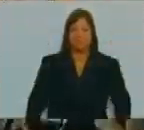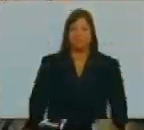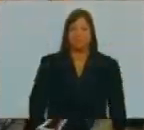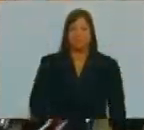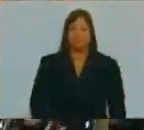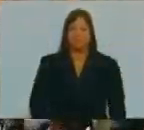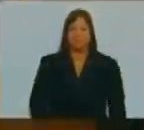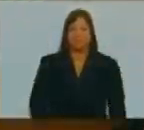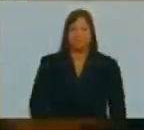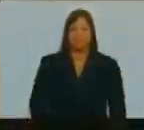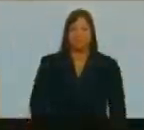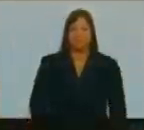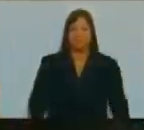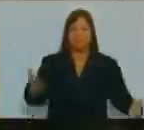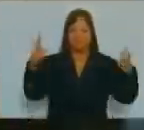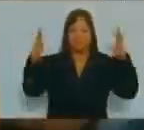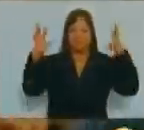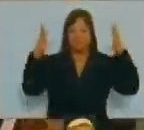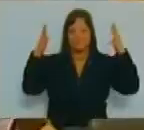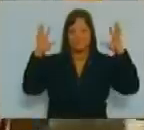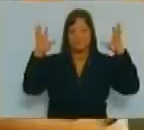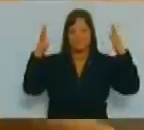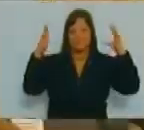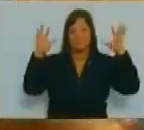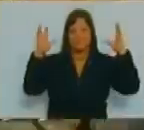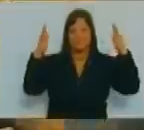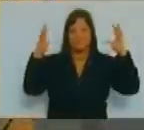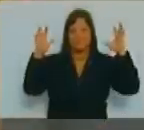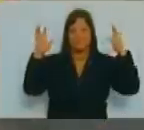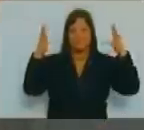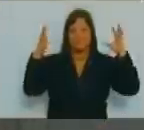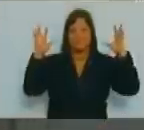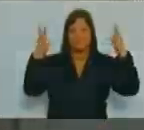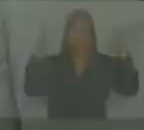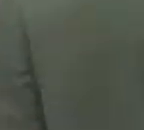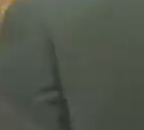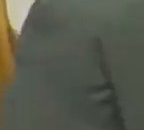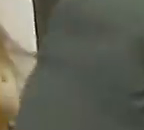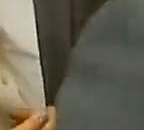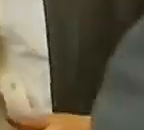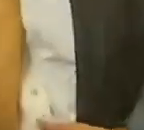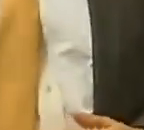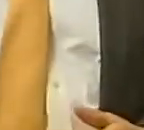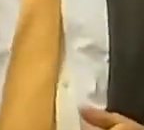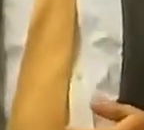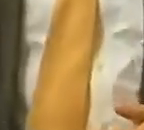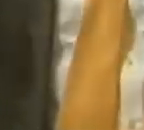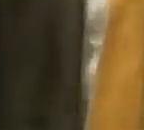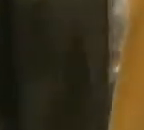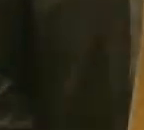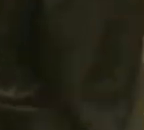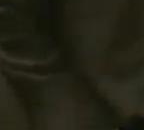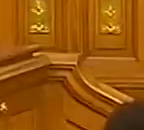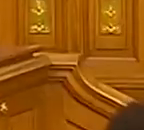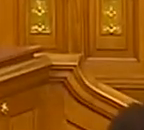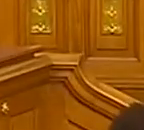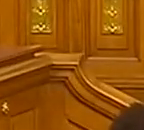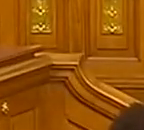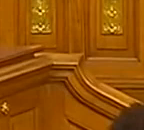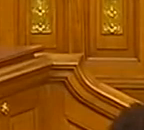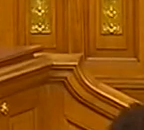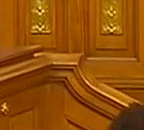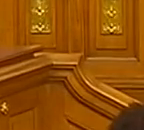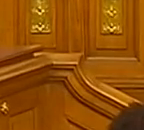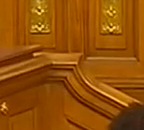varela voy a dar la palabra a la constituyente no ahora delgado presidenta de la comisión de derechos